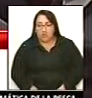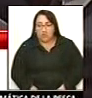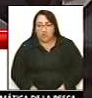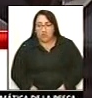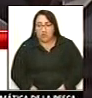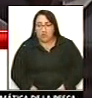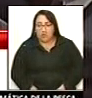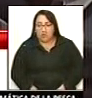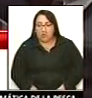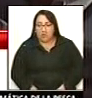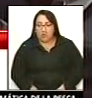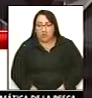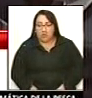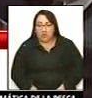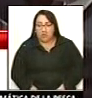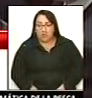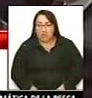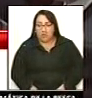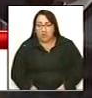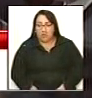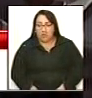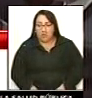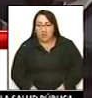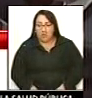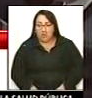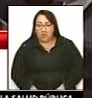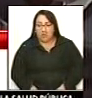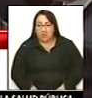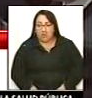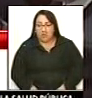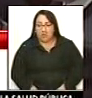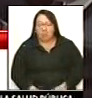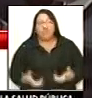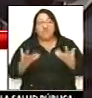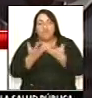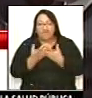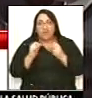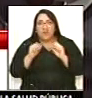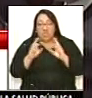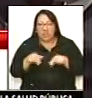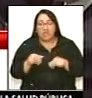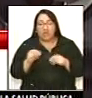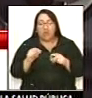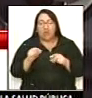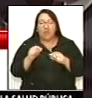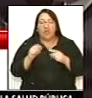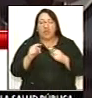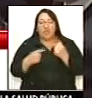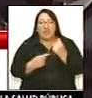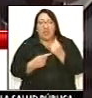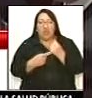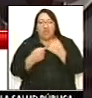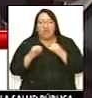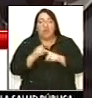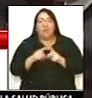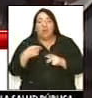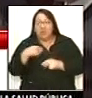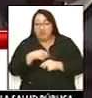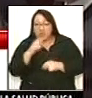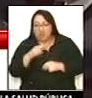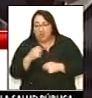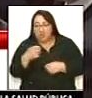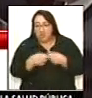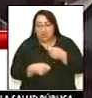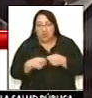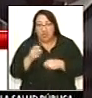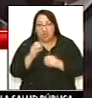El coincidir con el señor Schack en el tema del uso de tecnologías de la información, nuevamente, para eso necesitamos hacer gasto de inversión